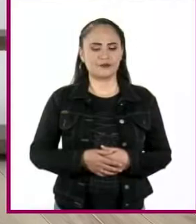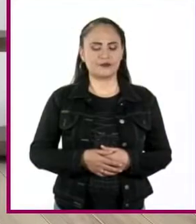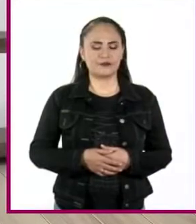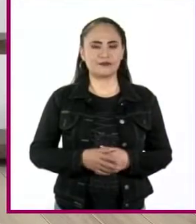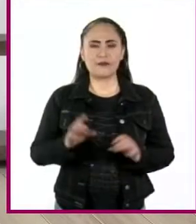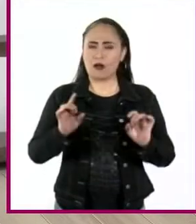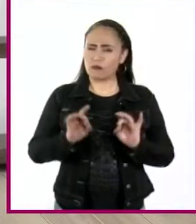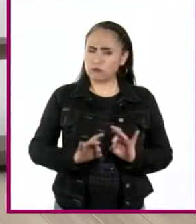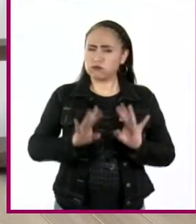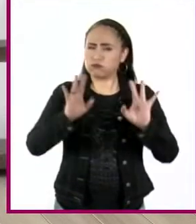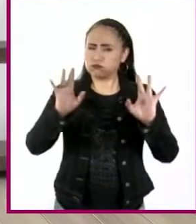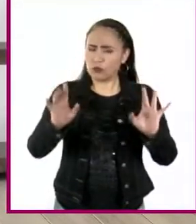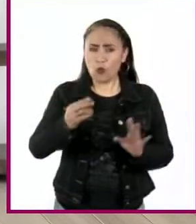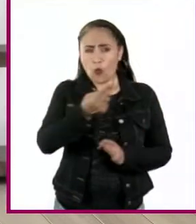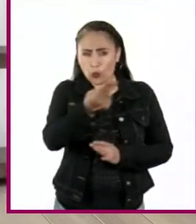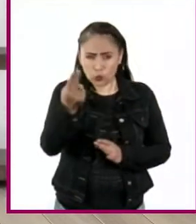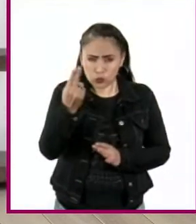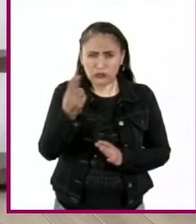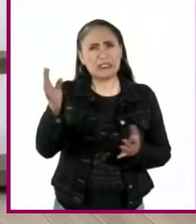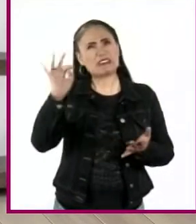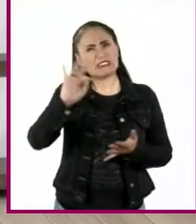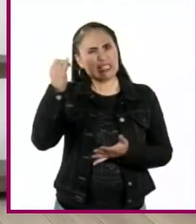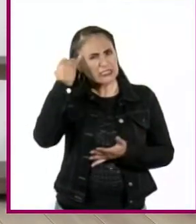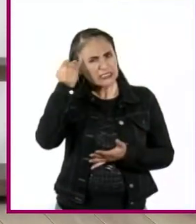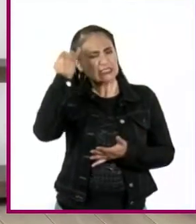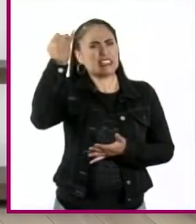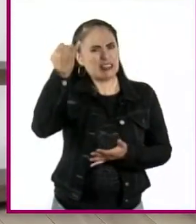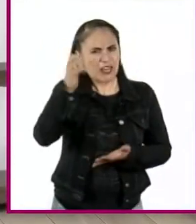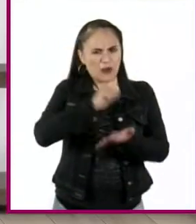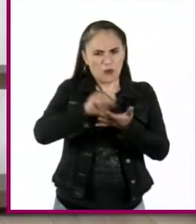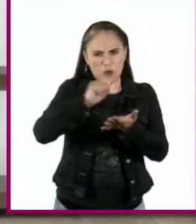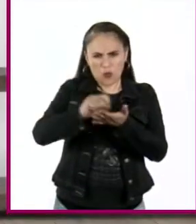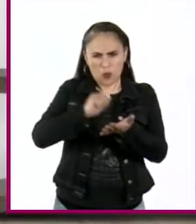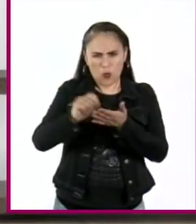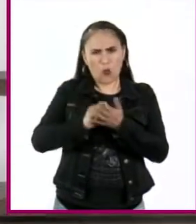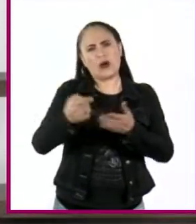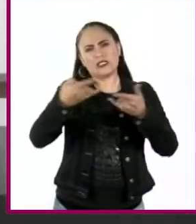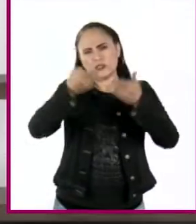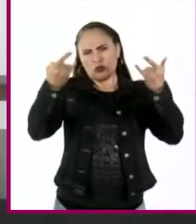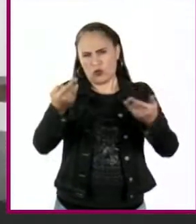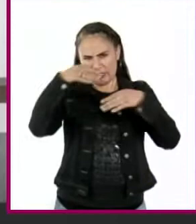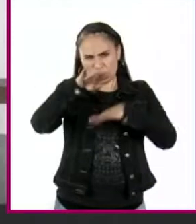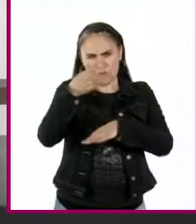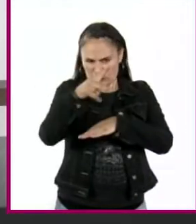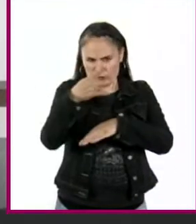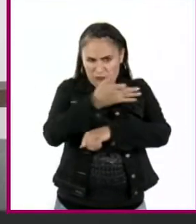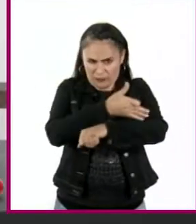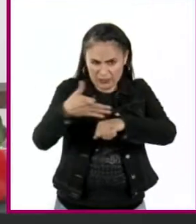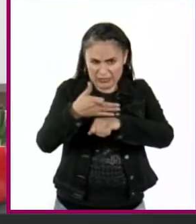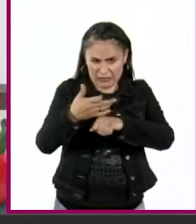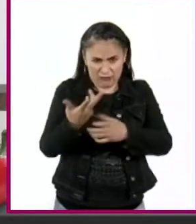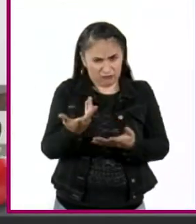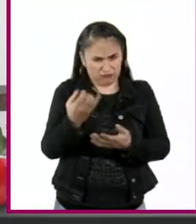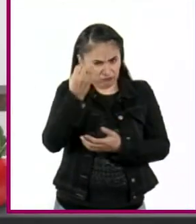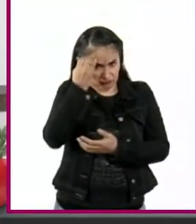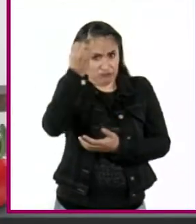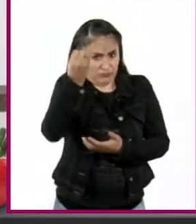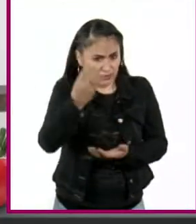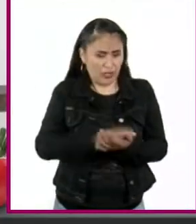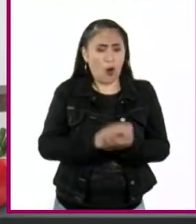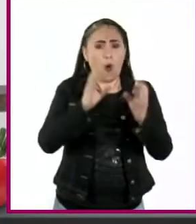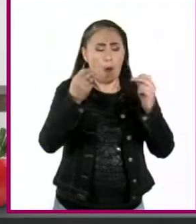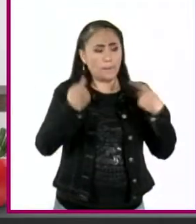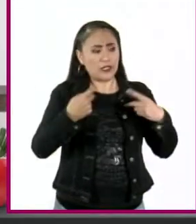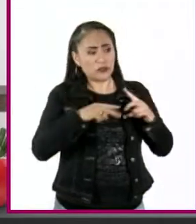¿En algún momento han pensado en escribir o en hacer un video de la historia de su familia? O si tuvieran que platicar a un visitante sobre su barrio o de